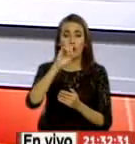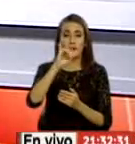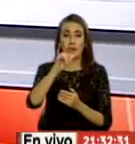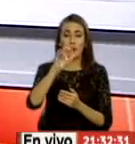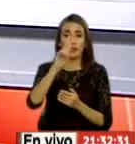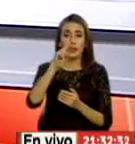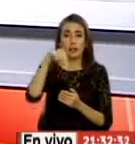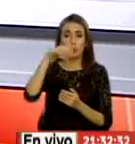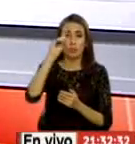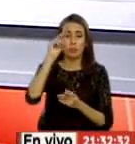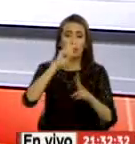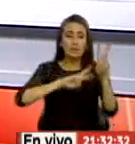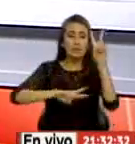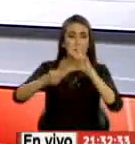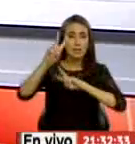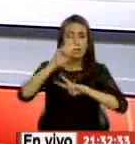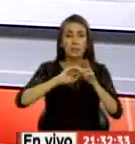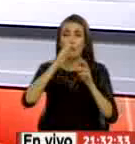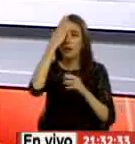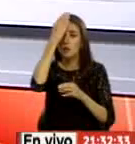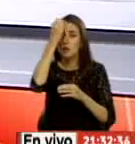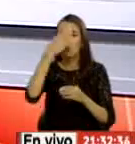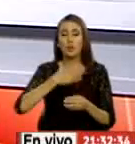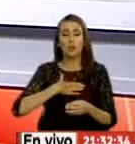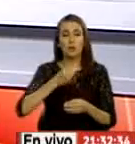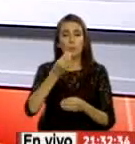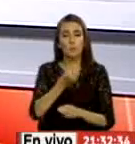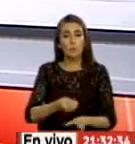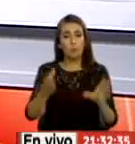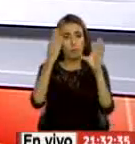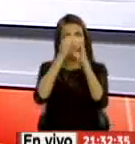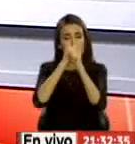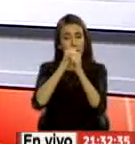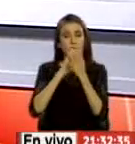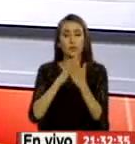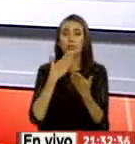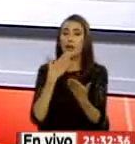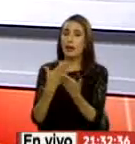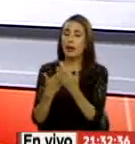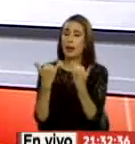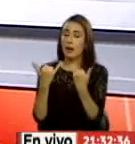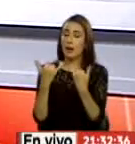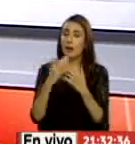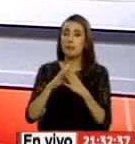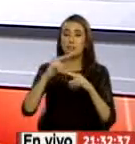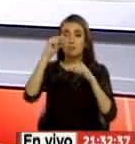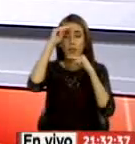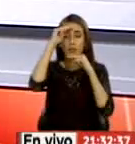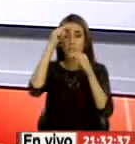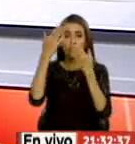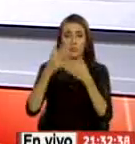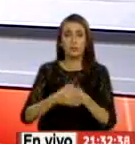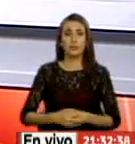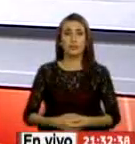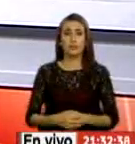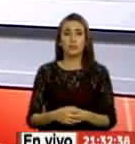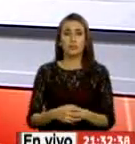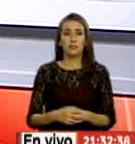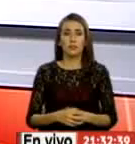la situación del vicepresidente en este momento. Legislador, ¿qué tal? Muy buenas noches. Gracias por acompañarnos en este espacio de noticias.